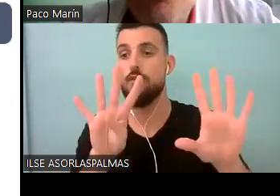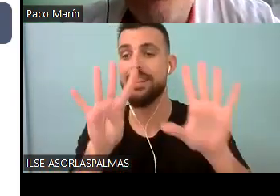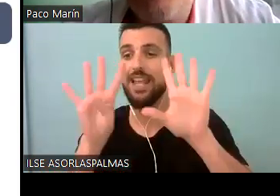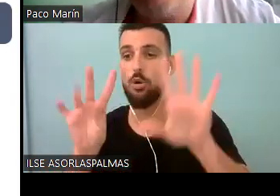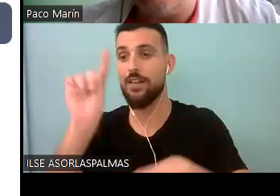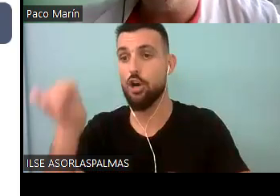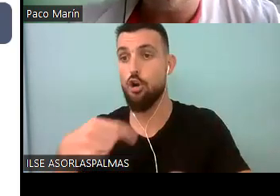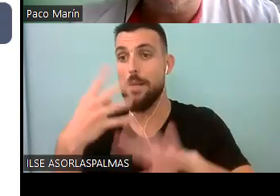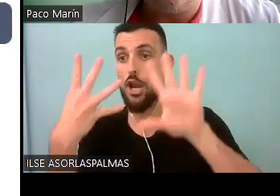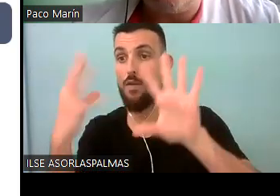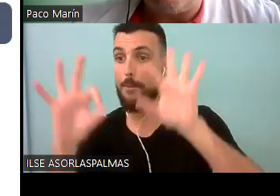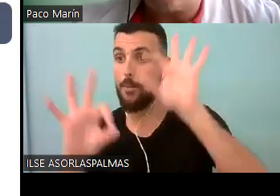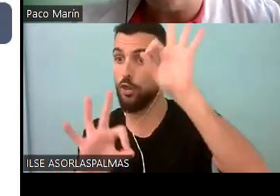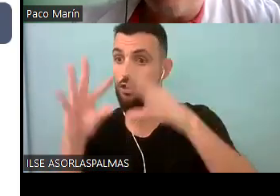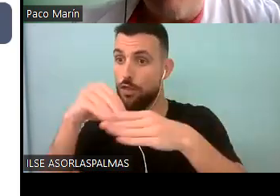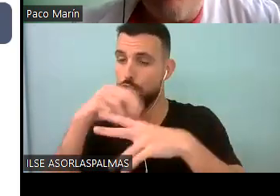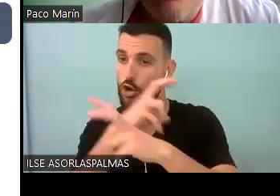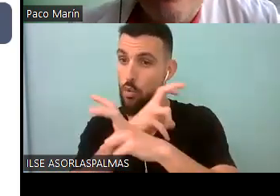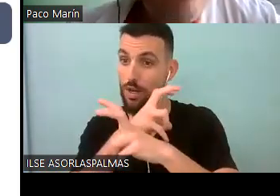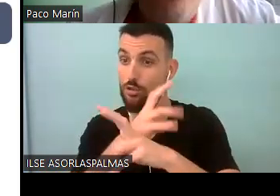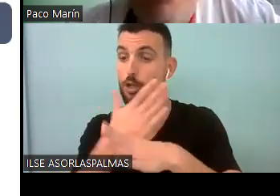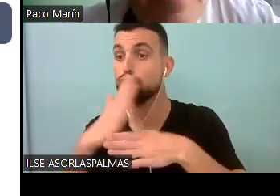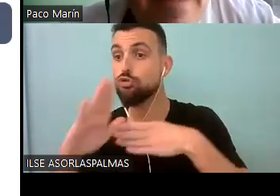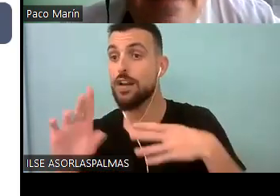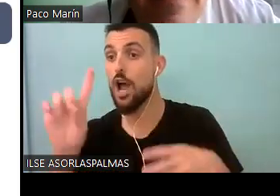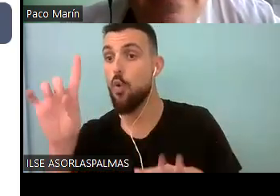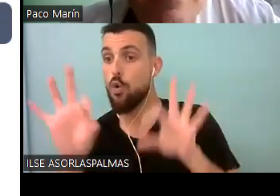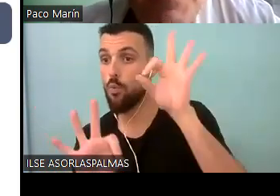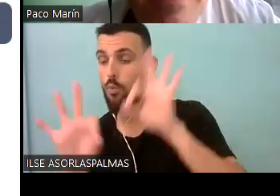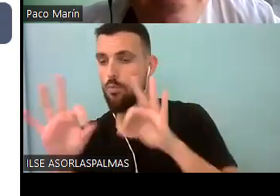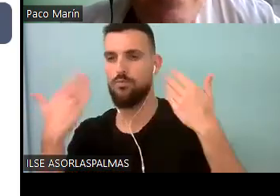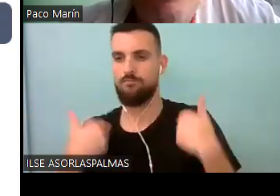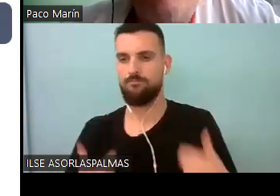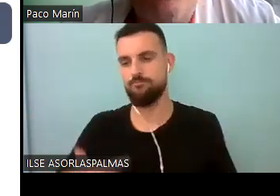pero el 1% que tenemos en el resto del cuerpo es fundamental,